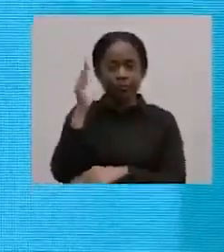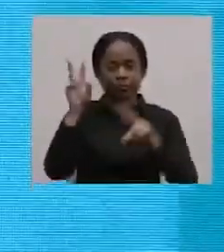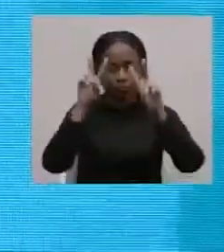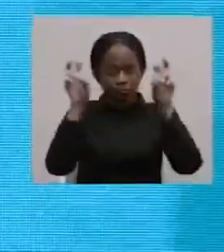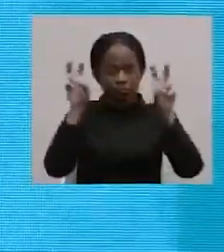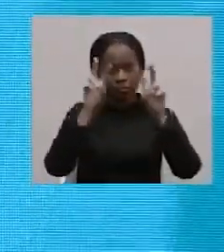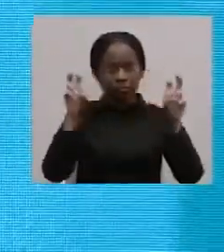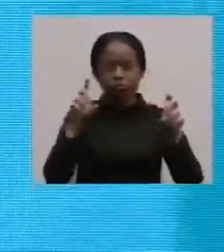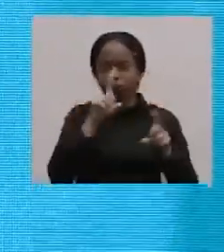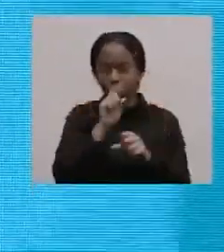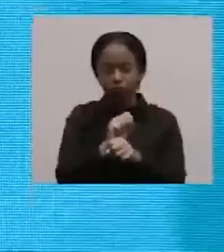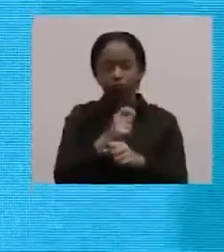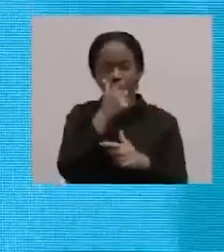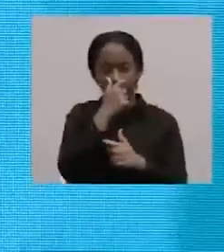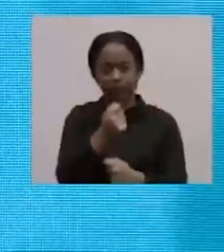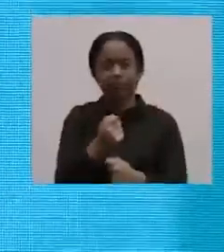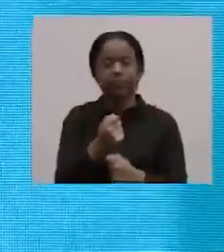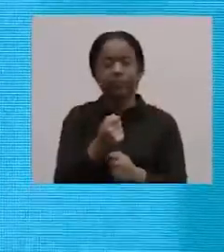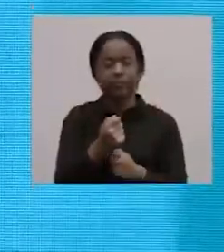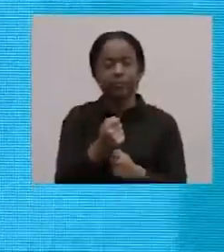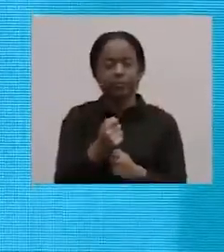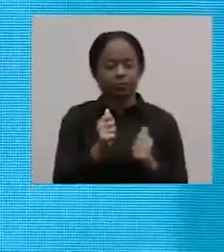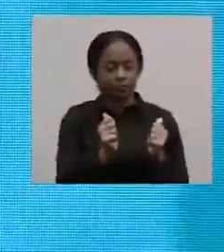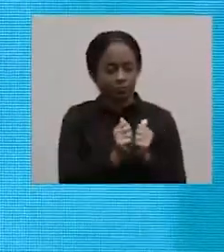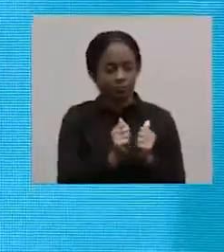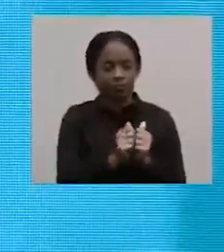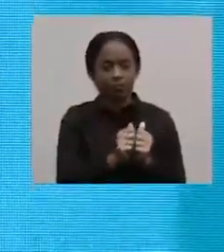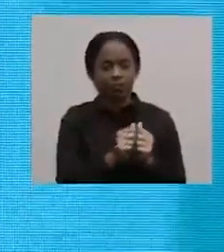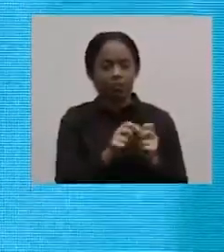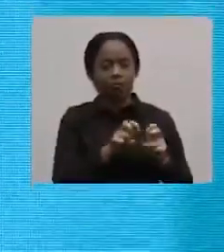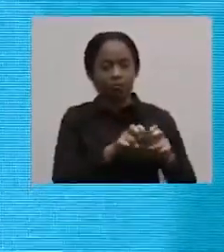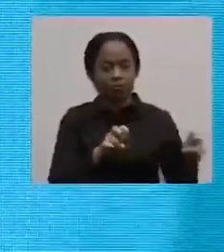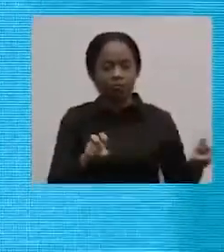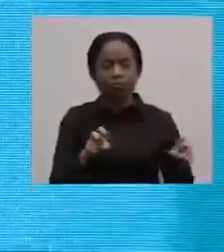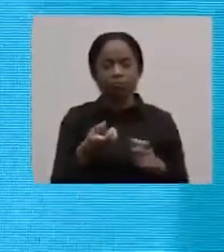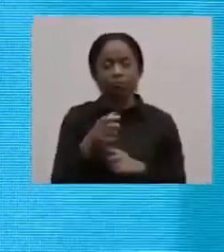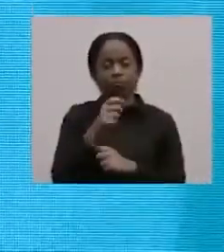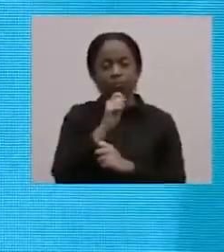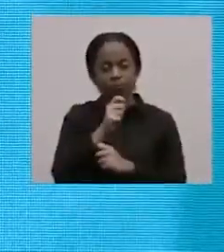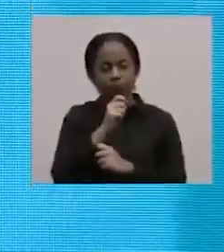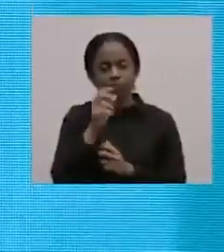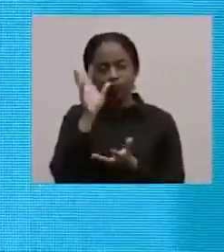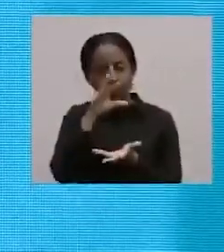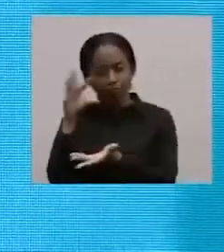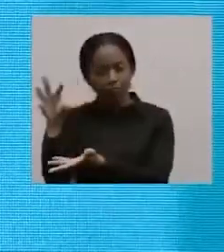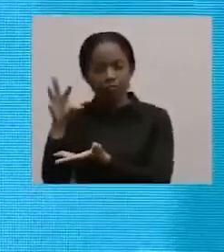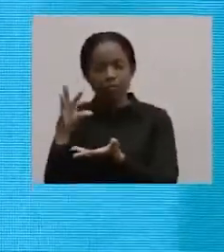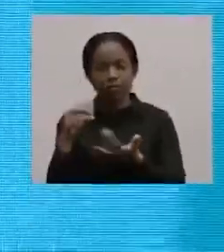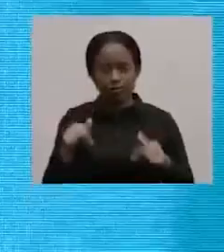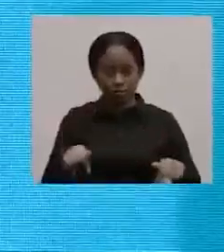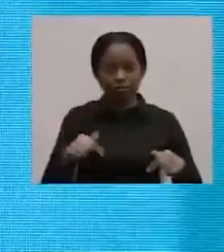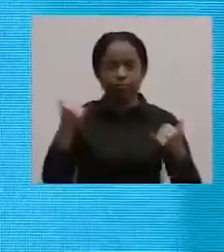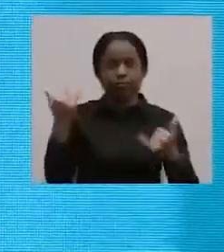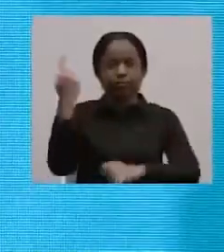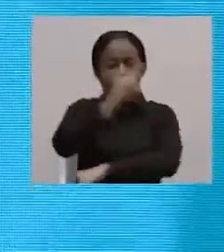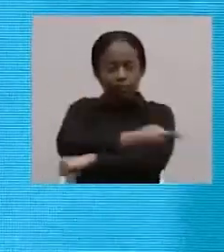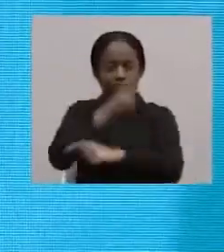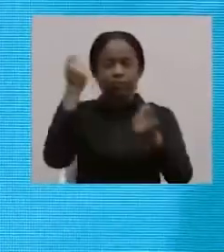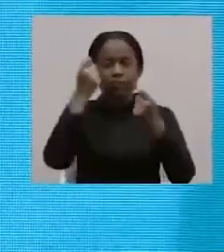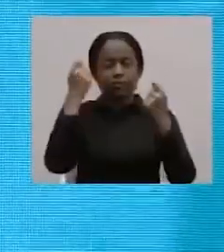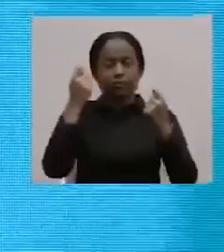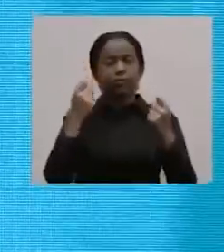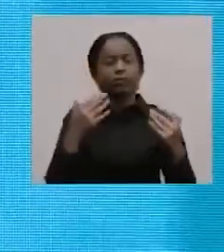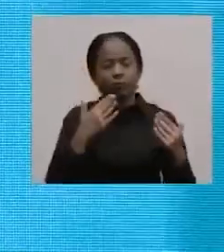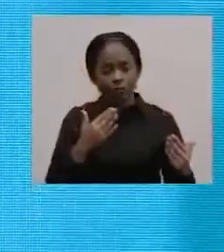de tanto interés con nosotros, compañeros de la prensa que nos acompañan aquí en este evento.